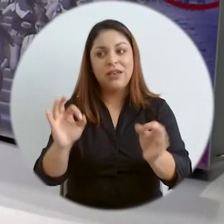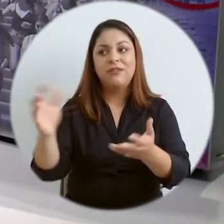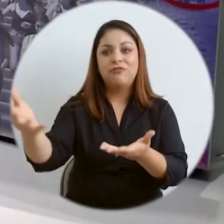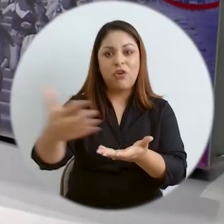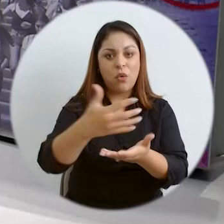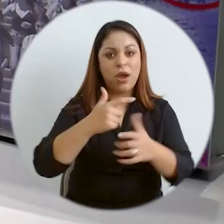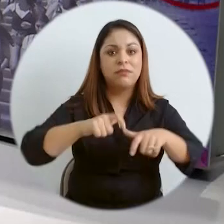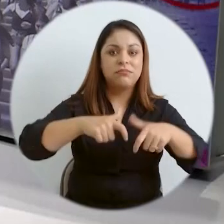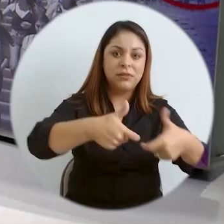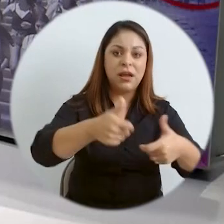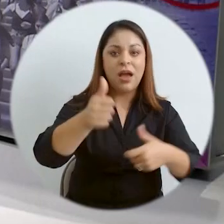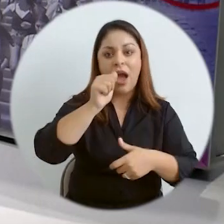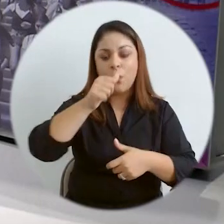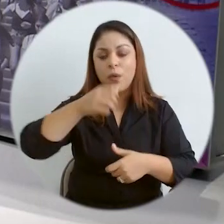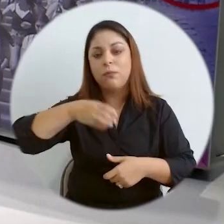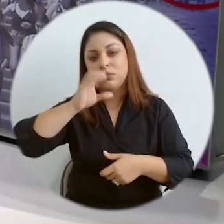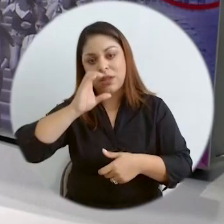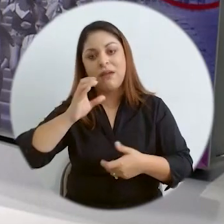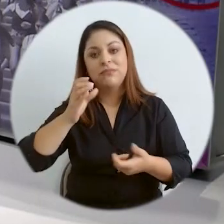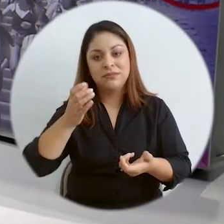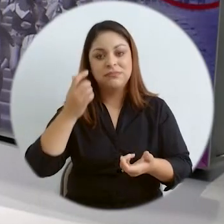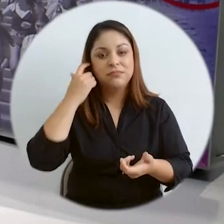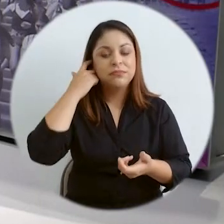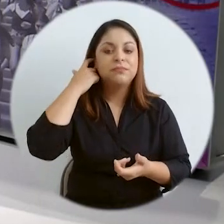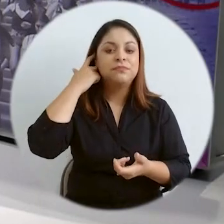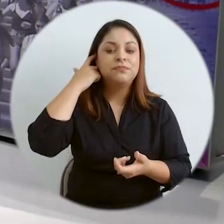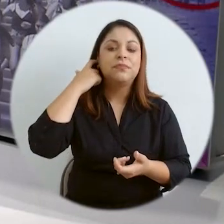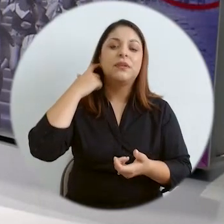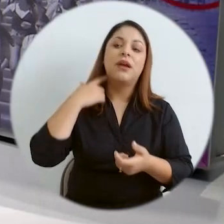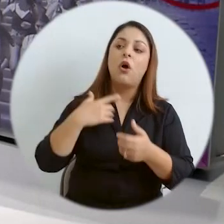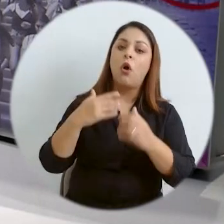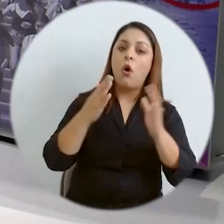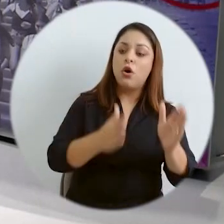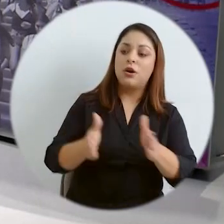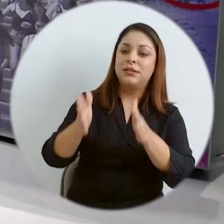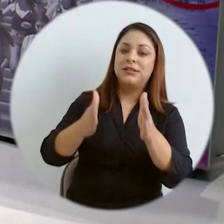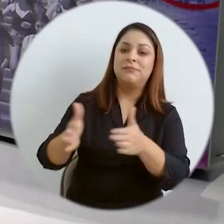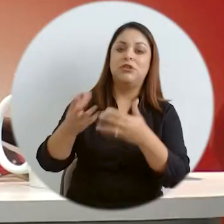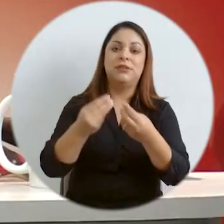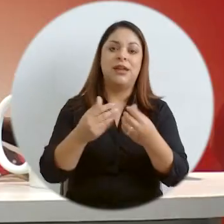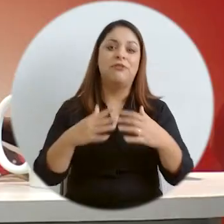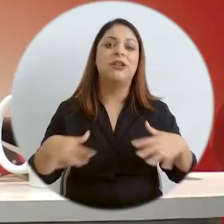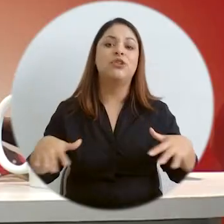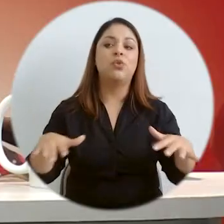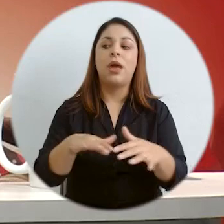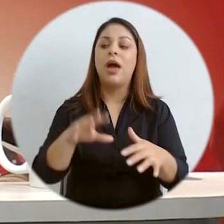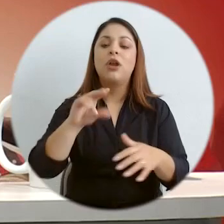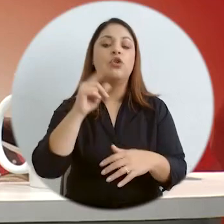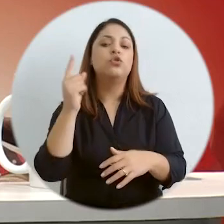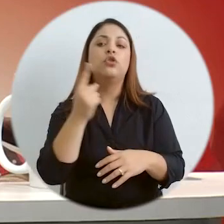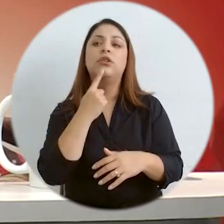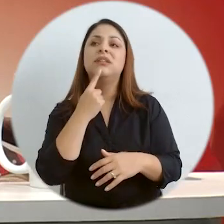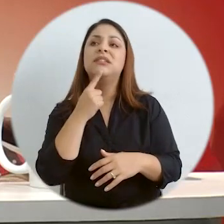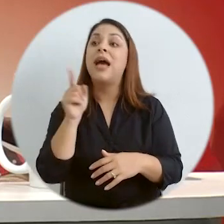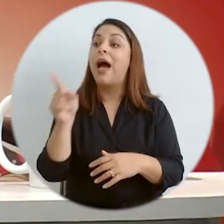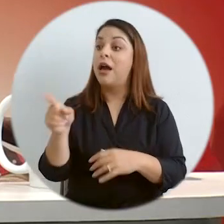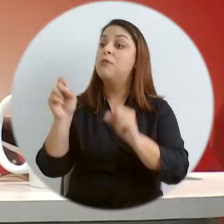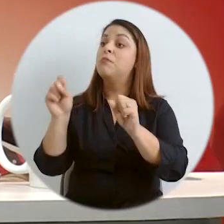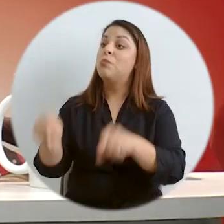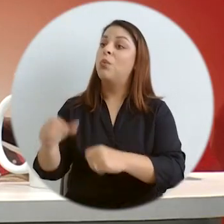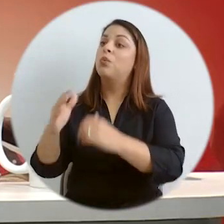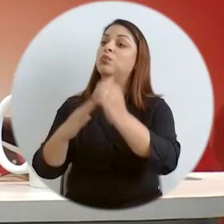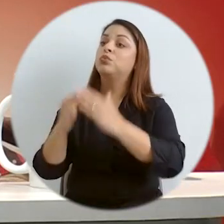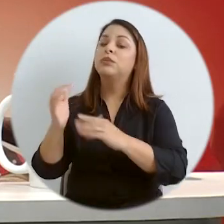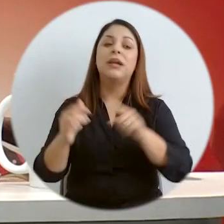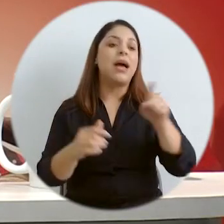basura, agua potable. El ordenamiento territorial no es solamente una herramienta técnica que dice dónde se puede construir o dónde no se puede construir, dónde